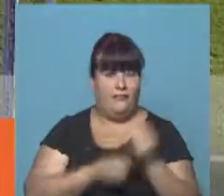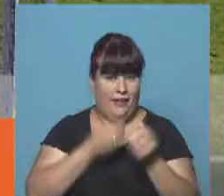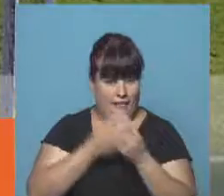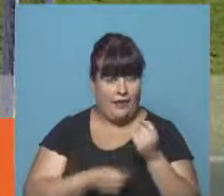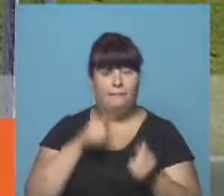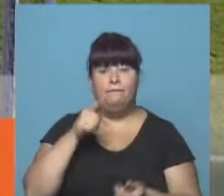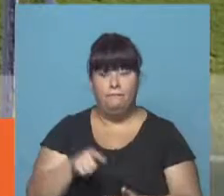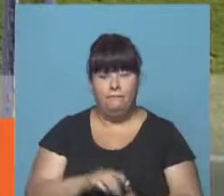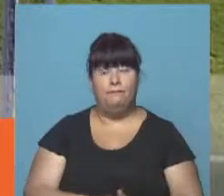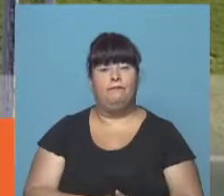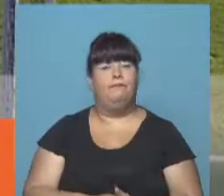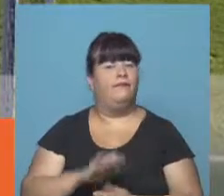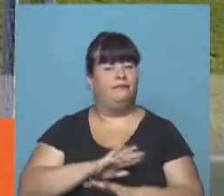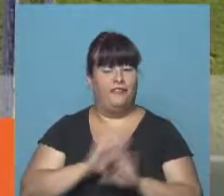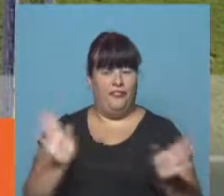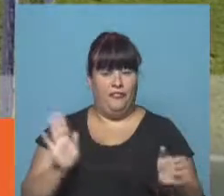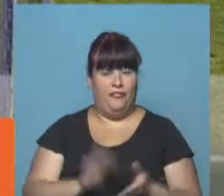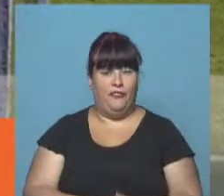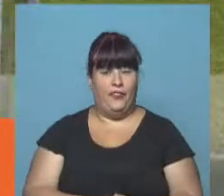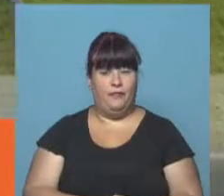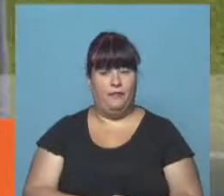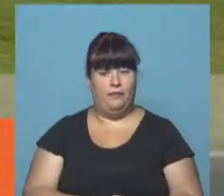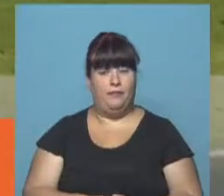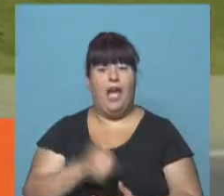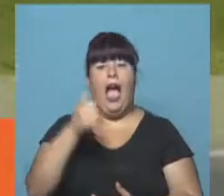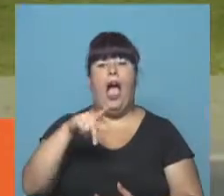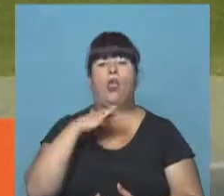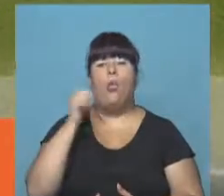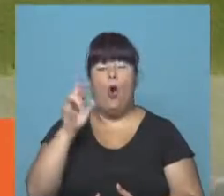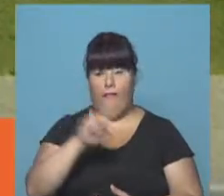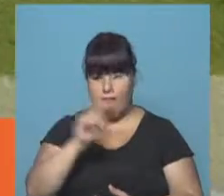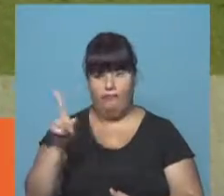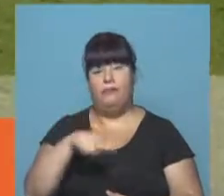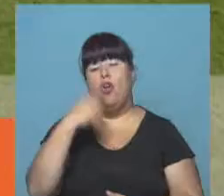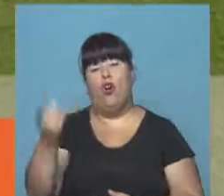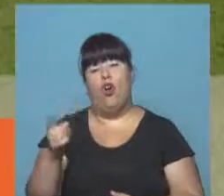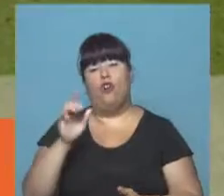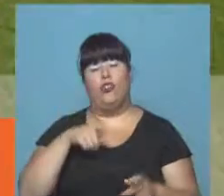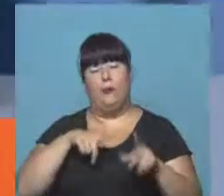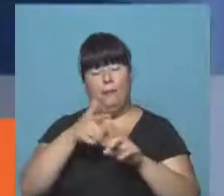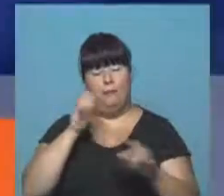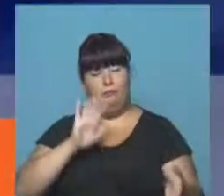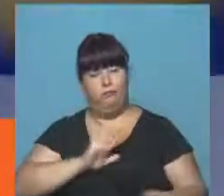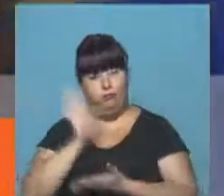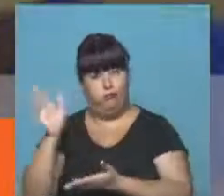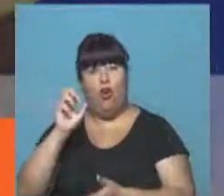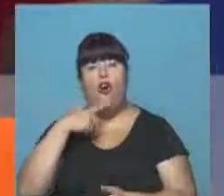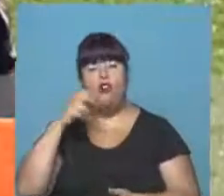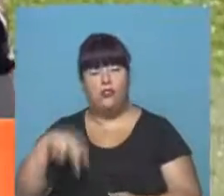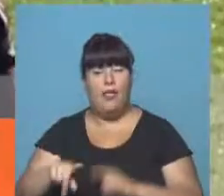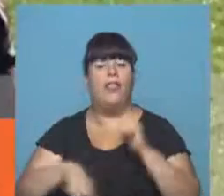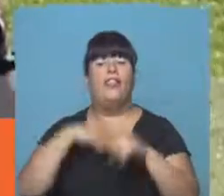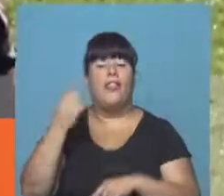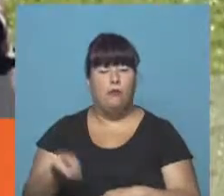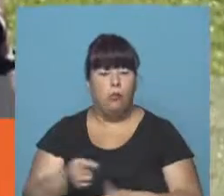Acá ya no estaba Andújar. Iba a ser Diante quien la atajaba a Oscan. Y después